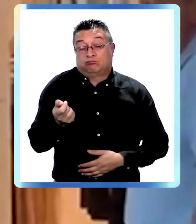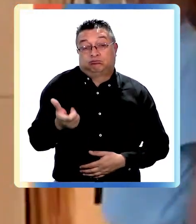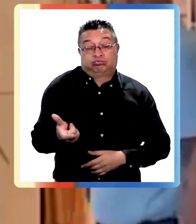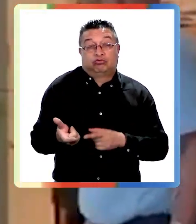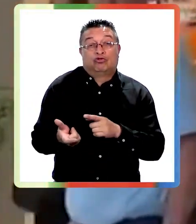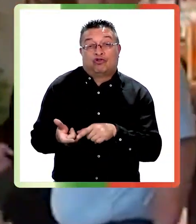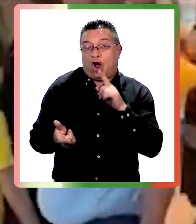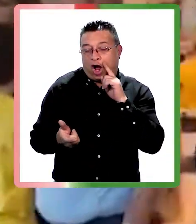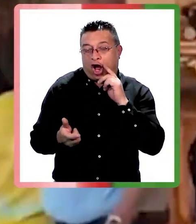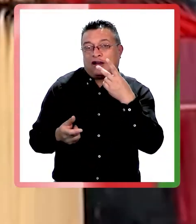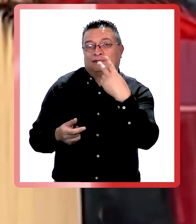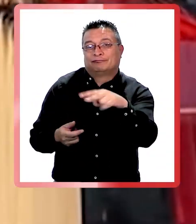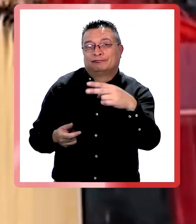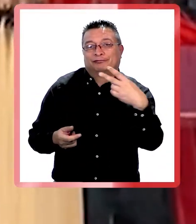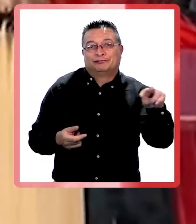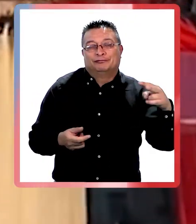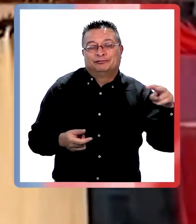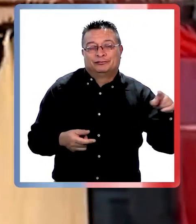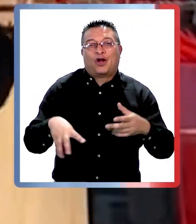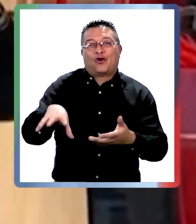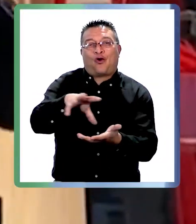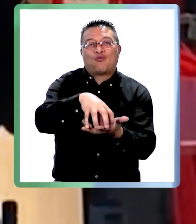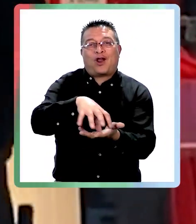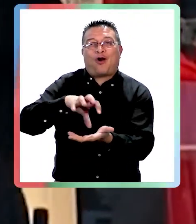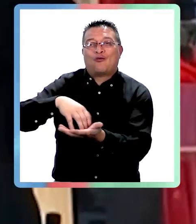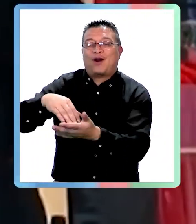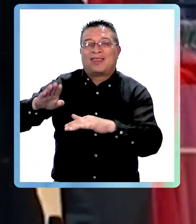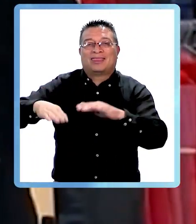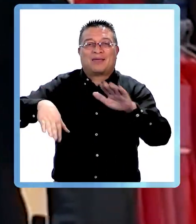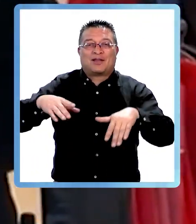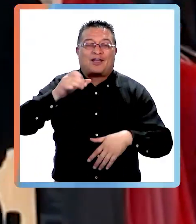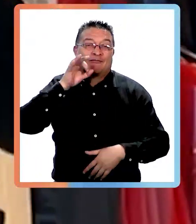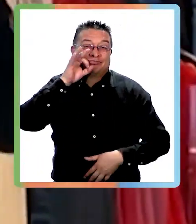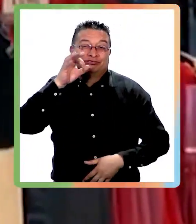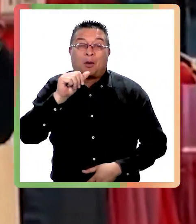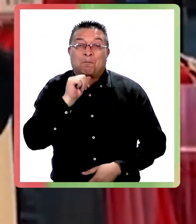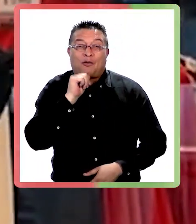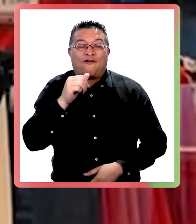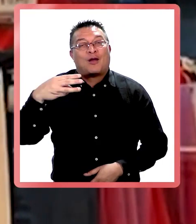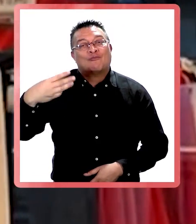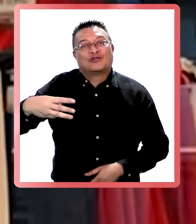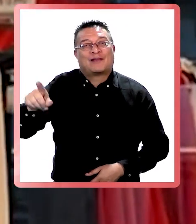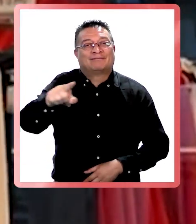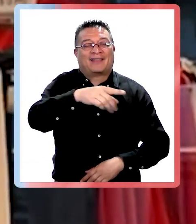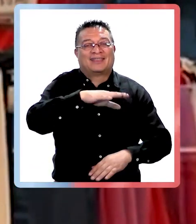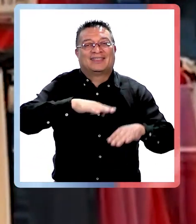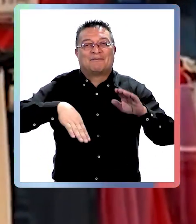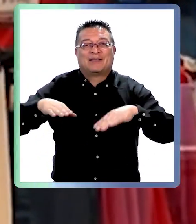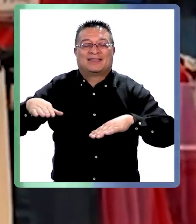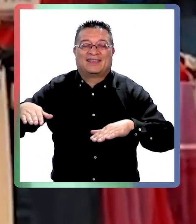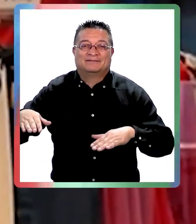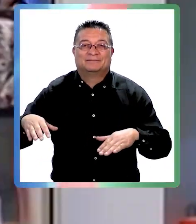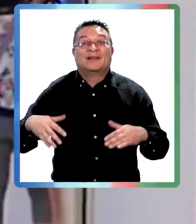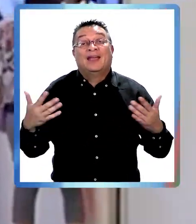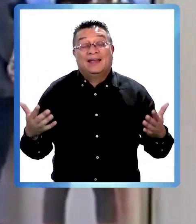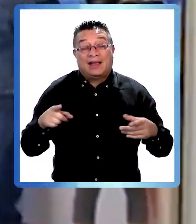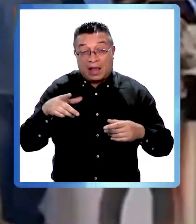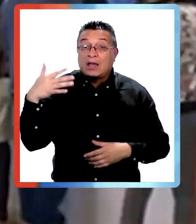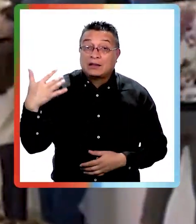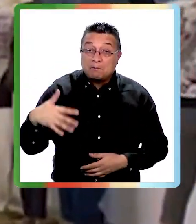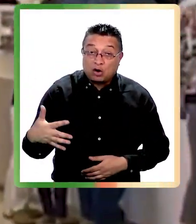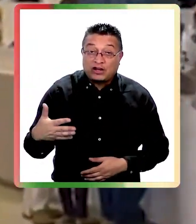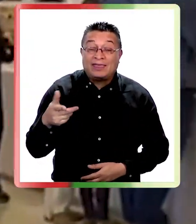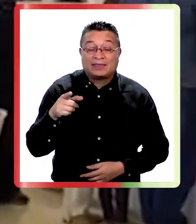los recursos que cada comuna, cada lugar tiene para poder hacer, ¿ya? Es